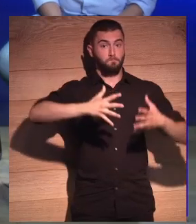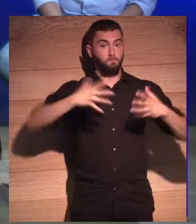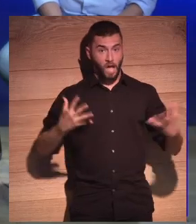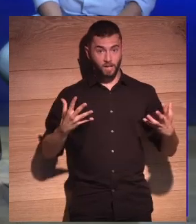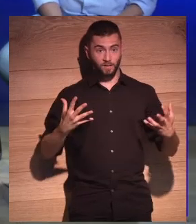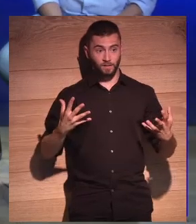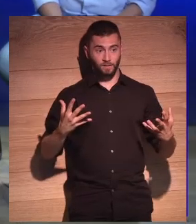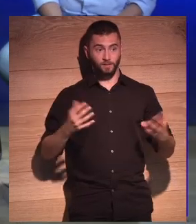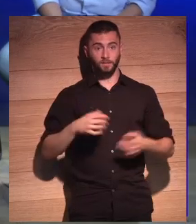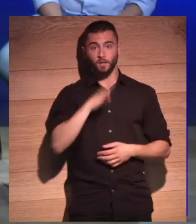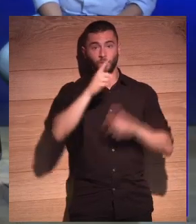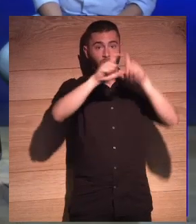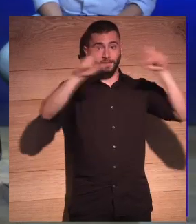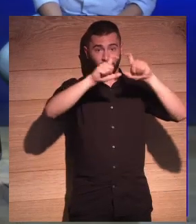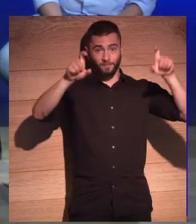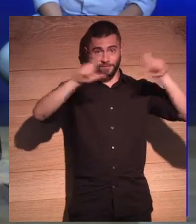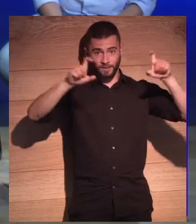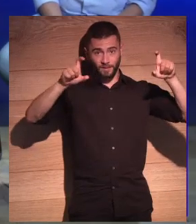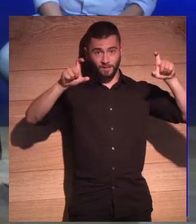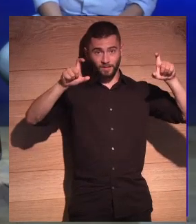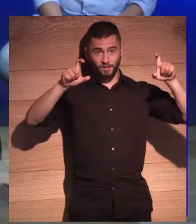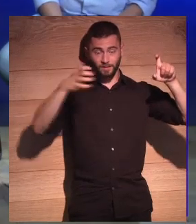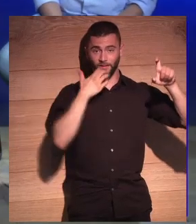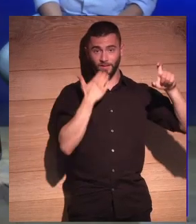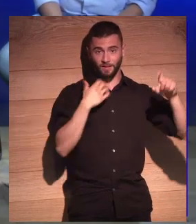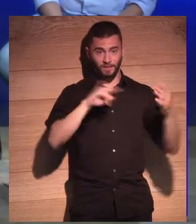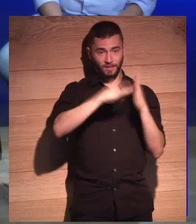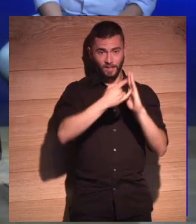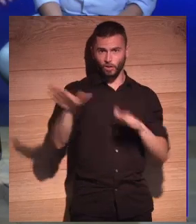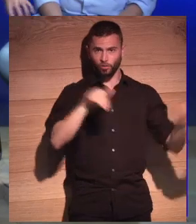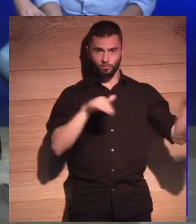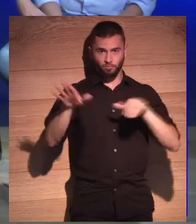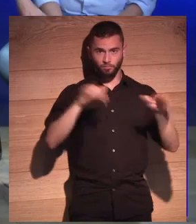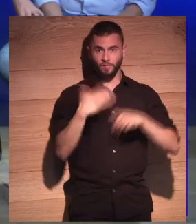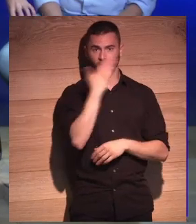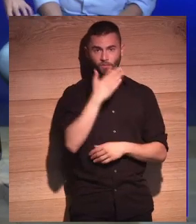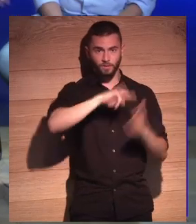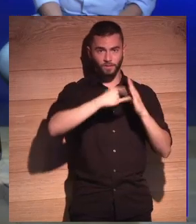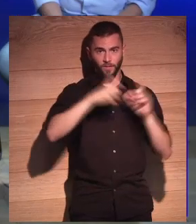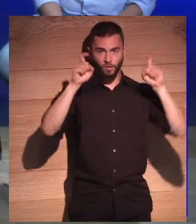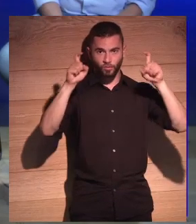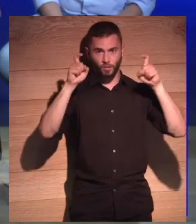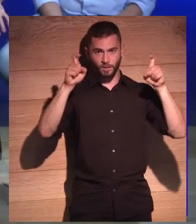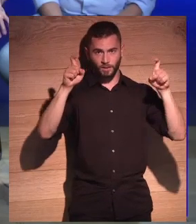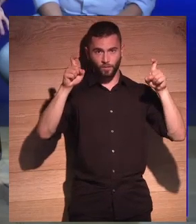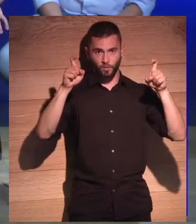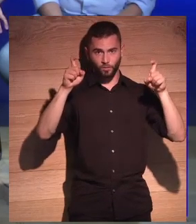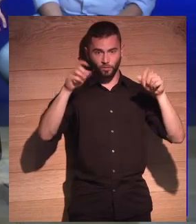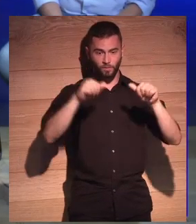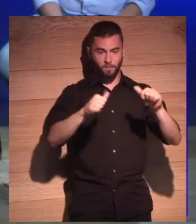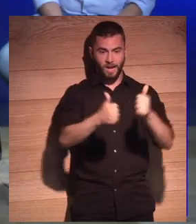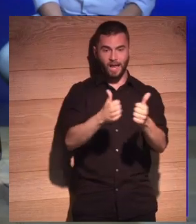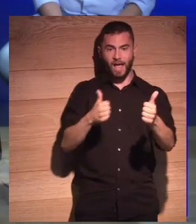Estamos haciendo que las empresas que demandan técnicos, las escuelas y los sistemas educativos cada vez están más